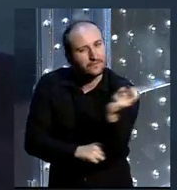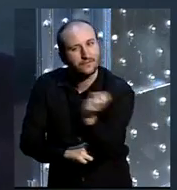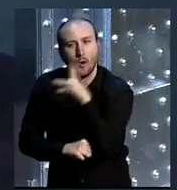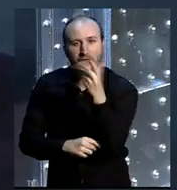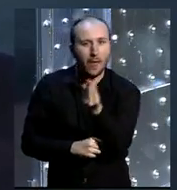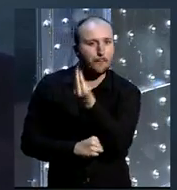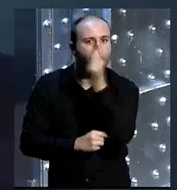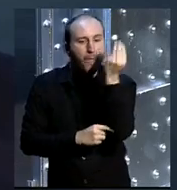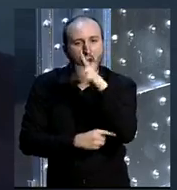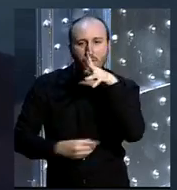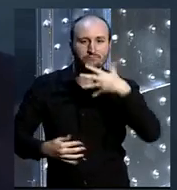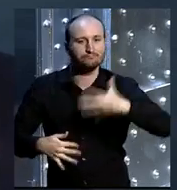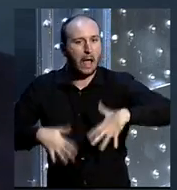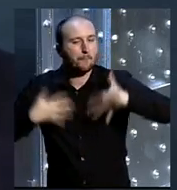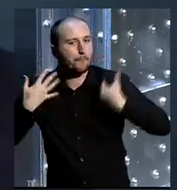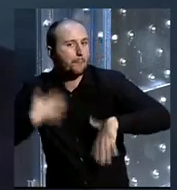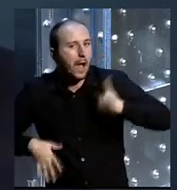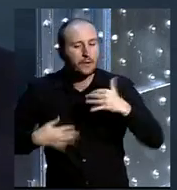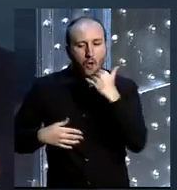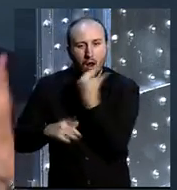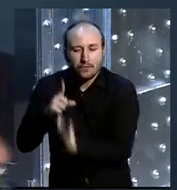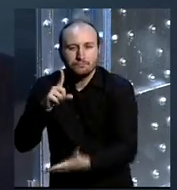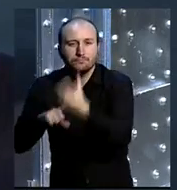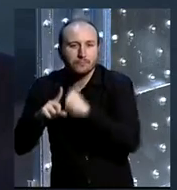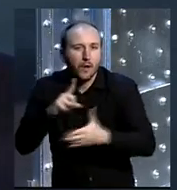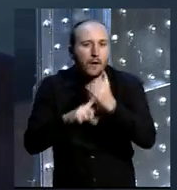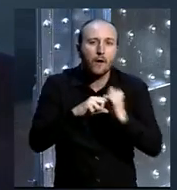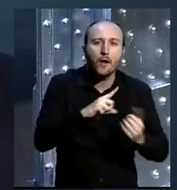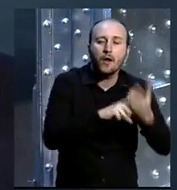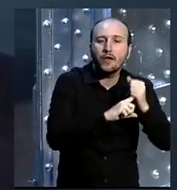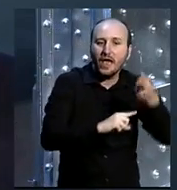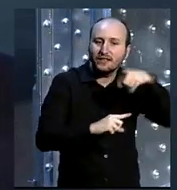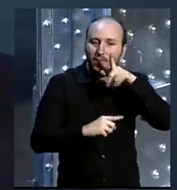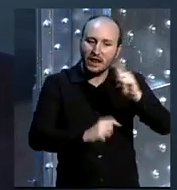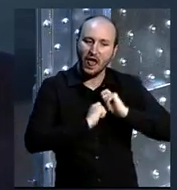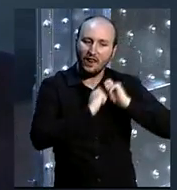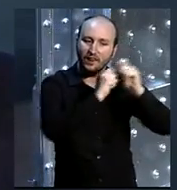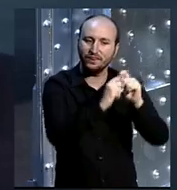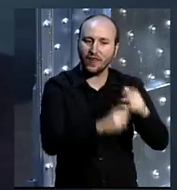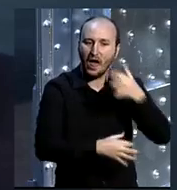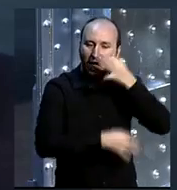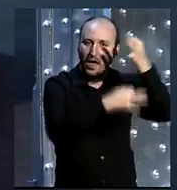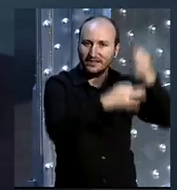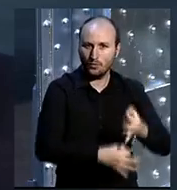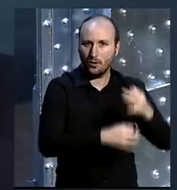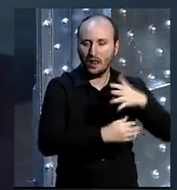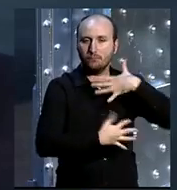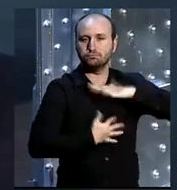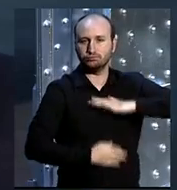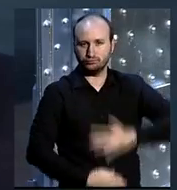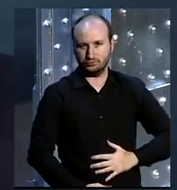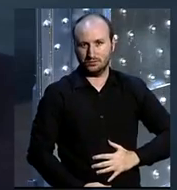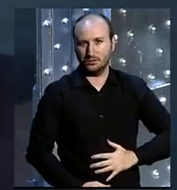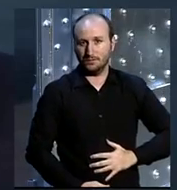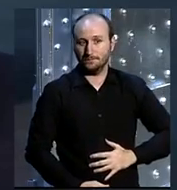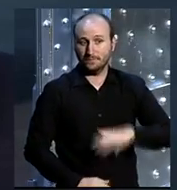amables o amigables para nuestros clientes y que a la vez les proporcionen la confianza y la tranquilidad a ellos de que